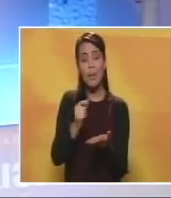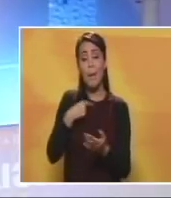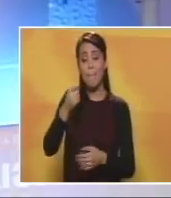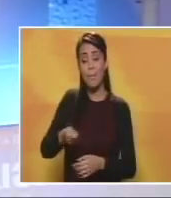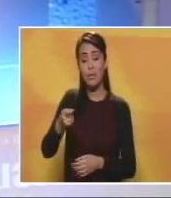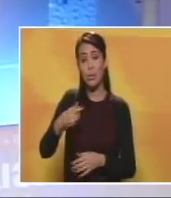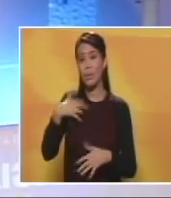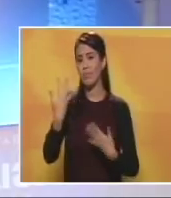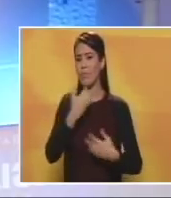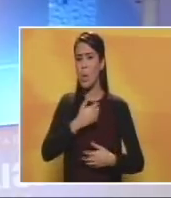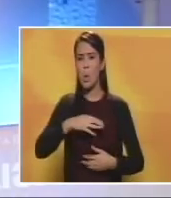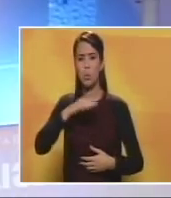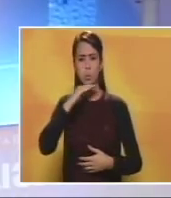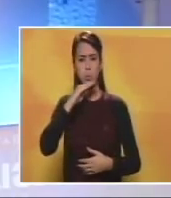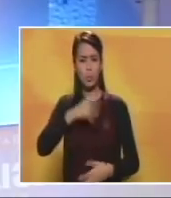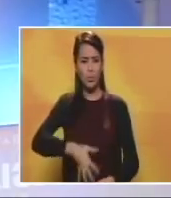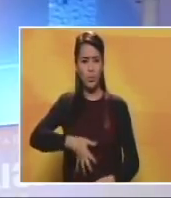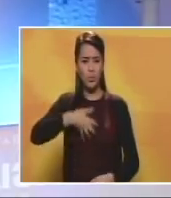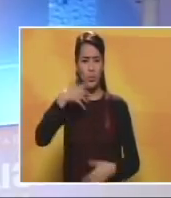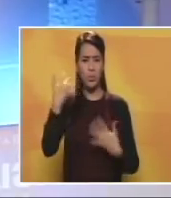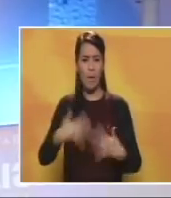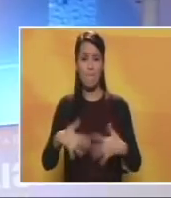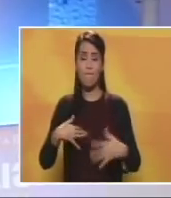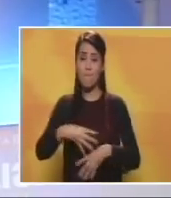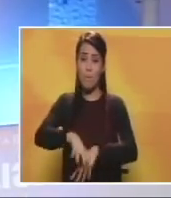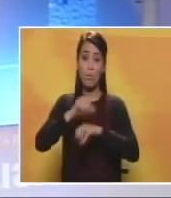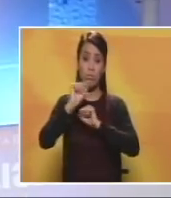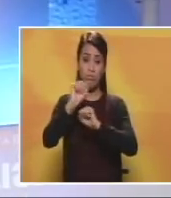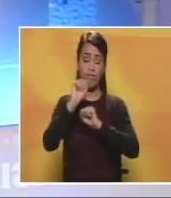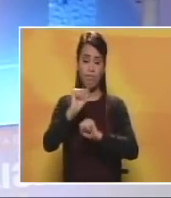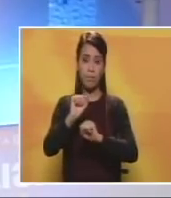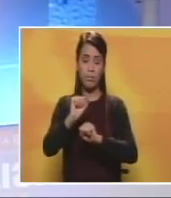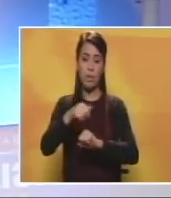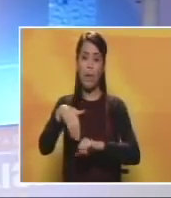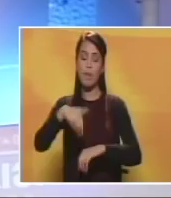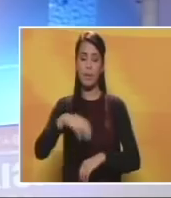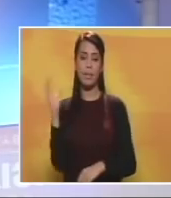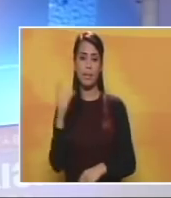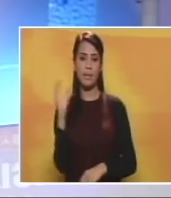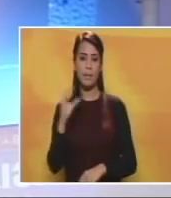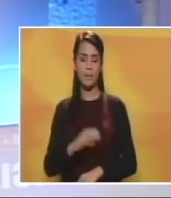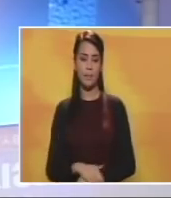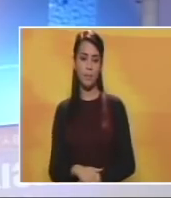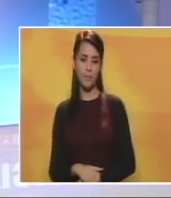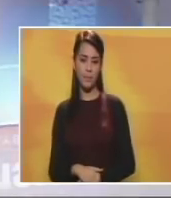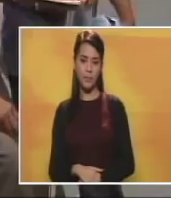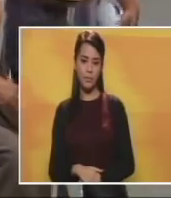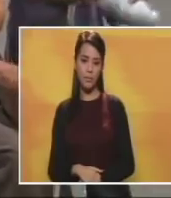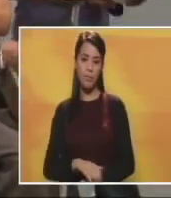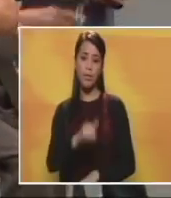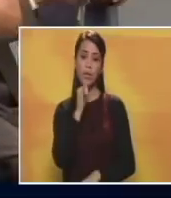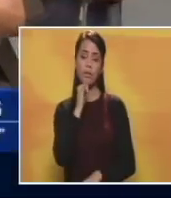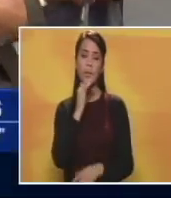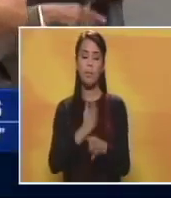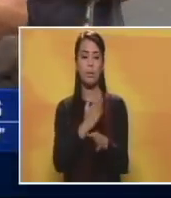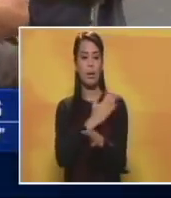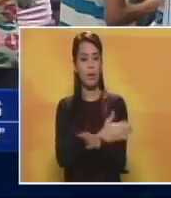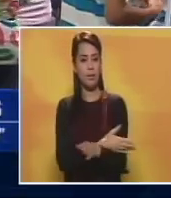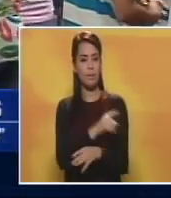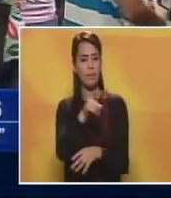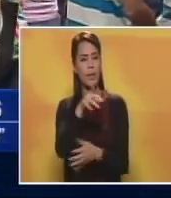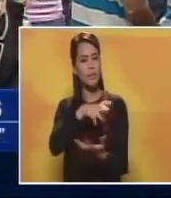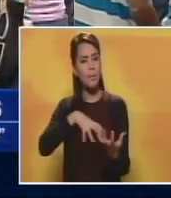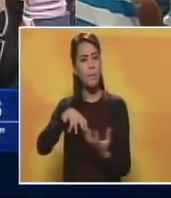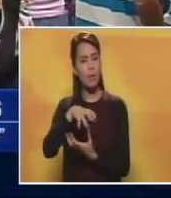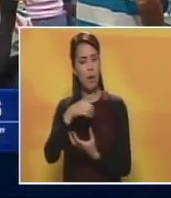provocó la molestia de los afectados que protestaron en distintos puntos de la ciudad capital. Silva dijo que anteriormente este